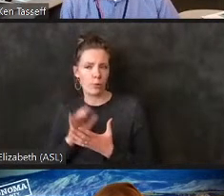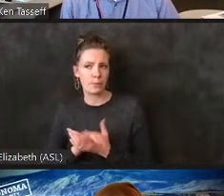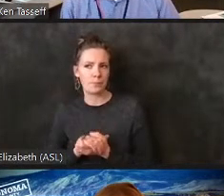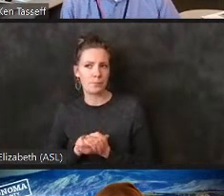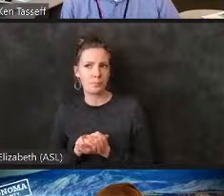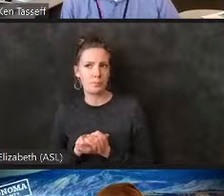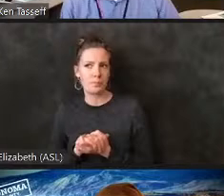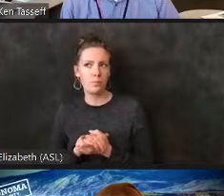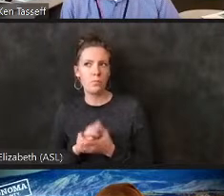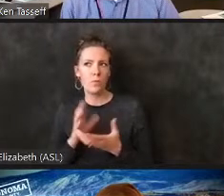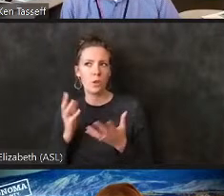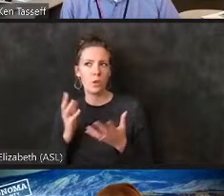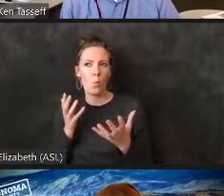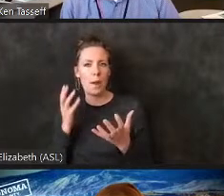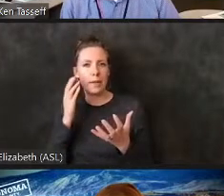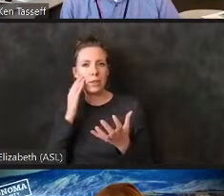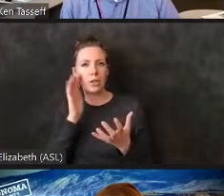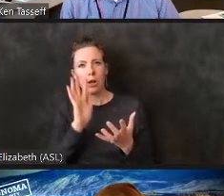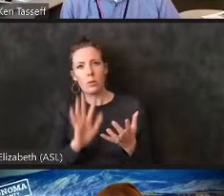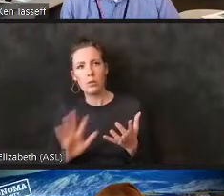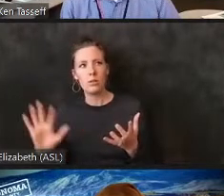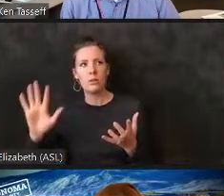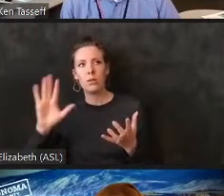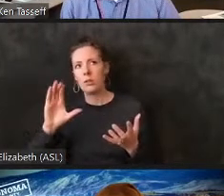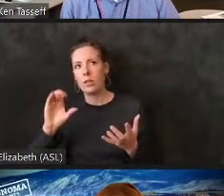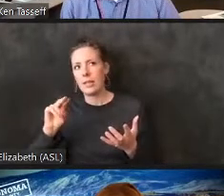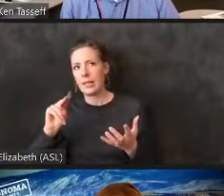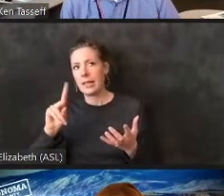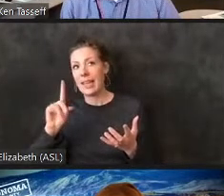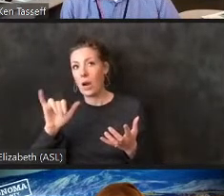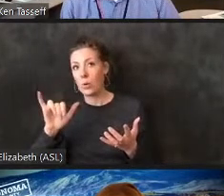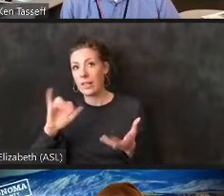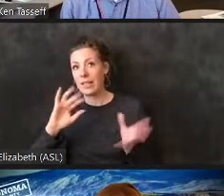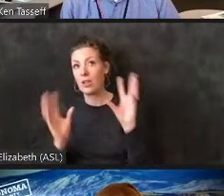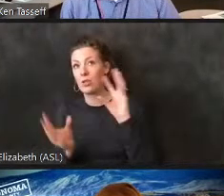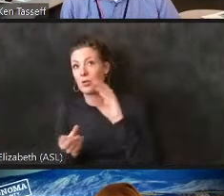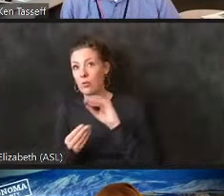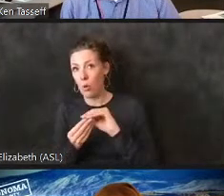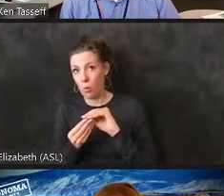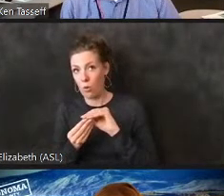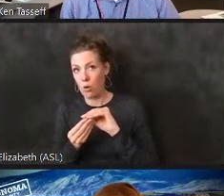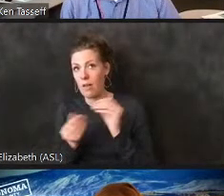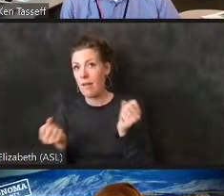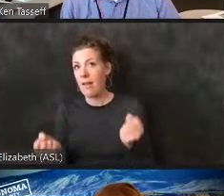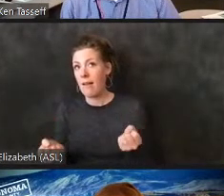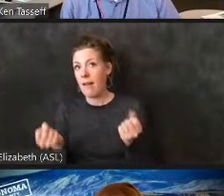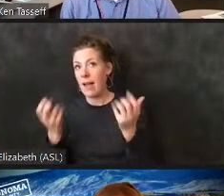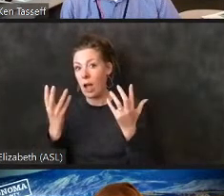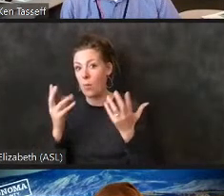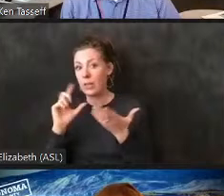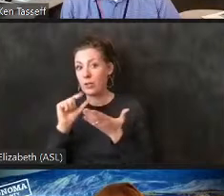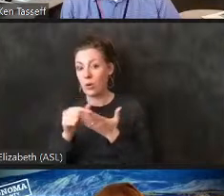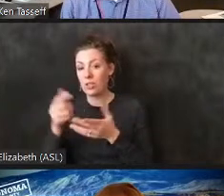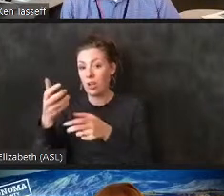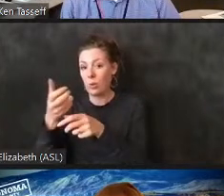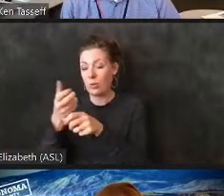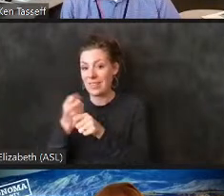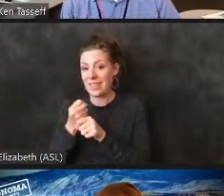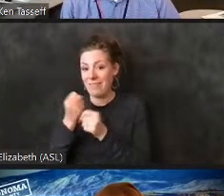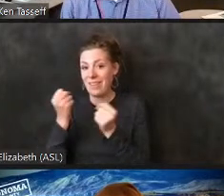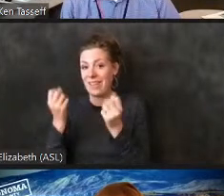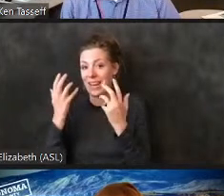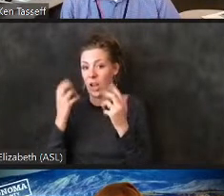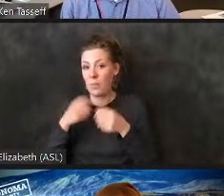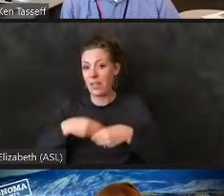A sense of the county as a whole, how many doses are coming in and how many have been distributed.